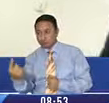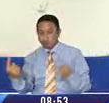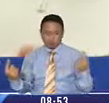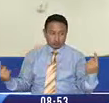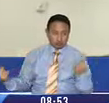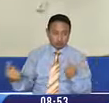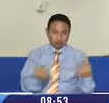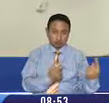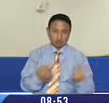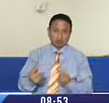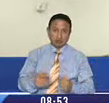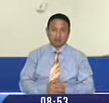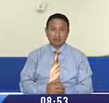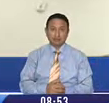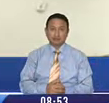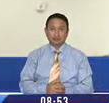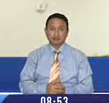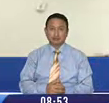que entrar,